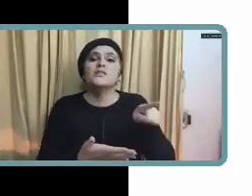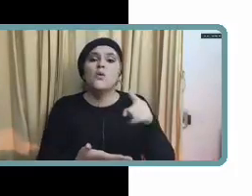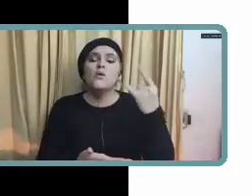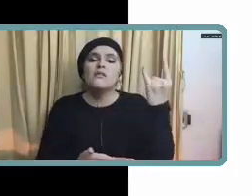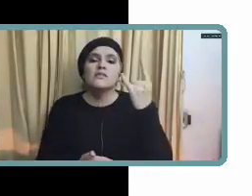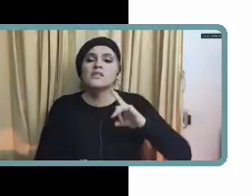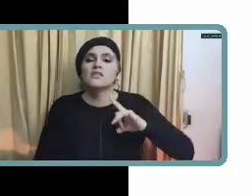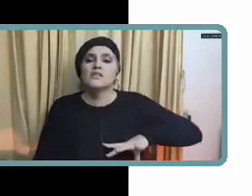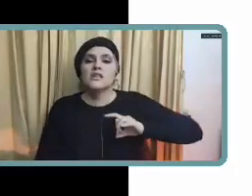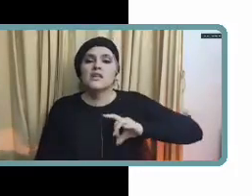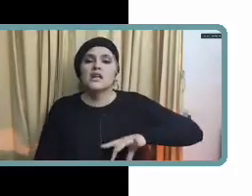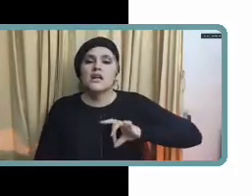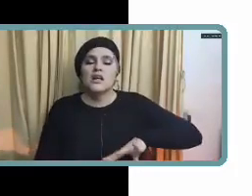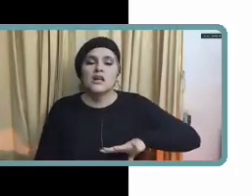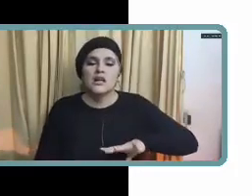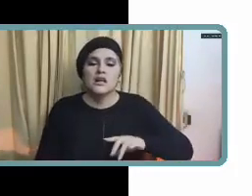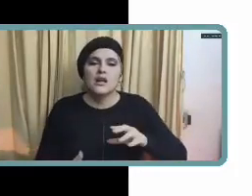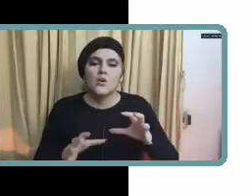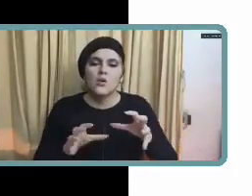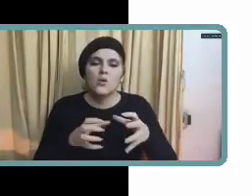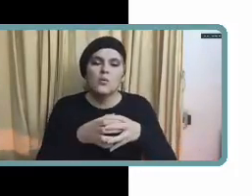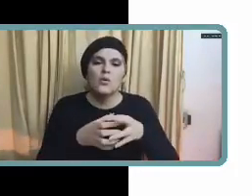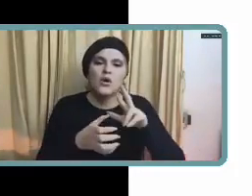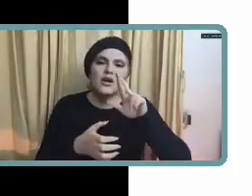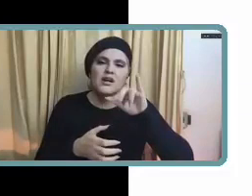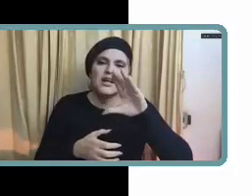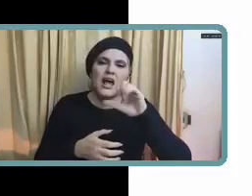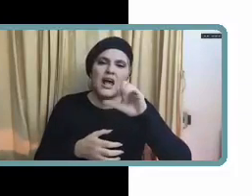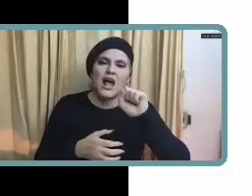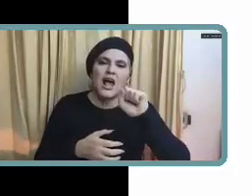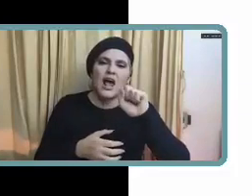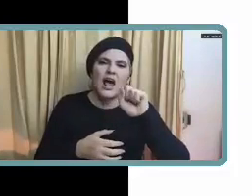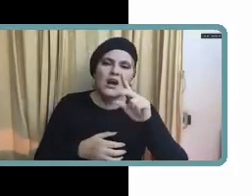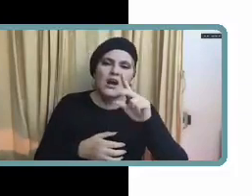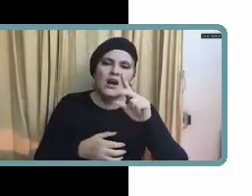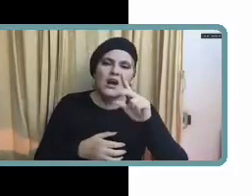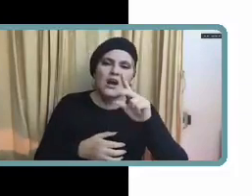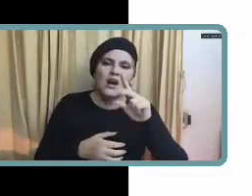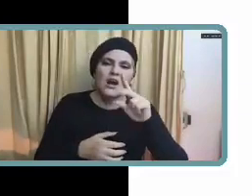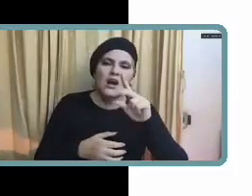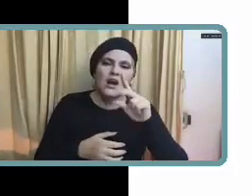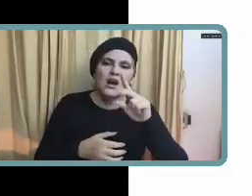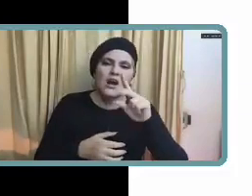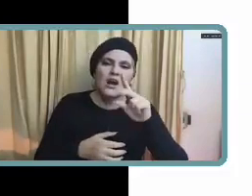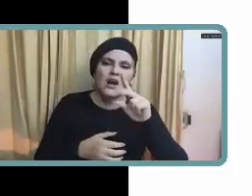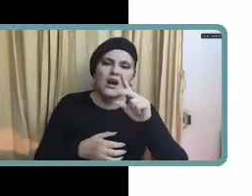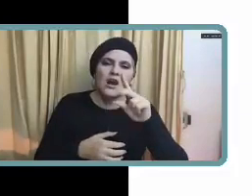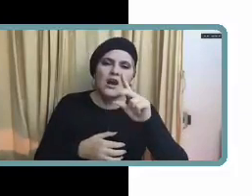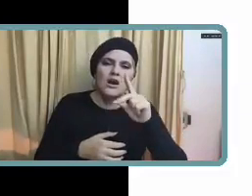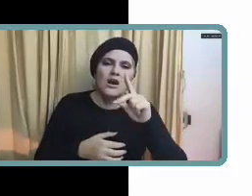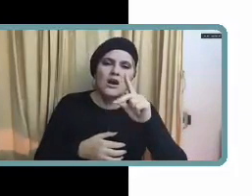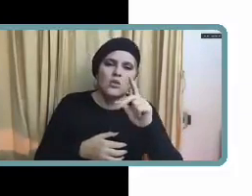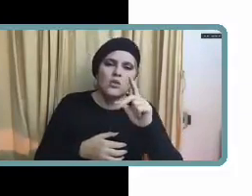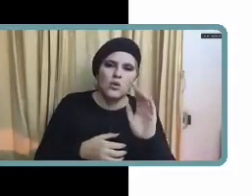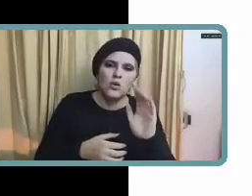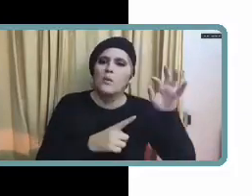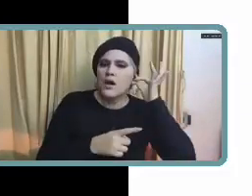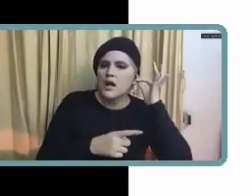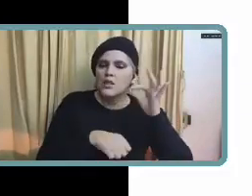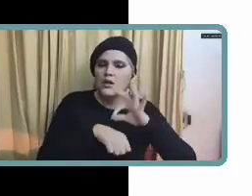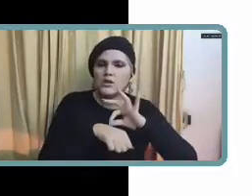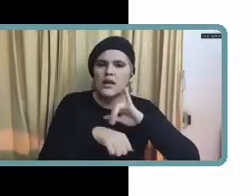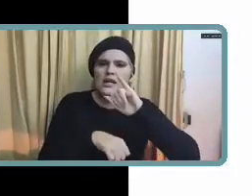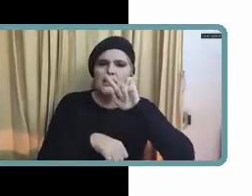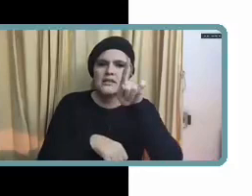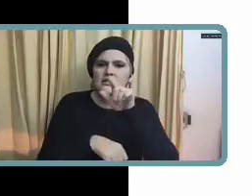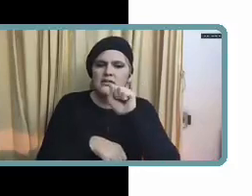equipo del doctor Ricardo García, la doctora Isabel López, y también es una tremenda herramienta que podemos usar